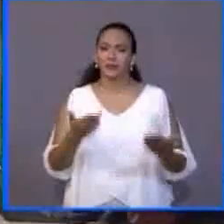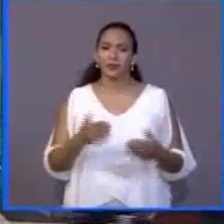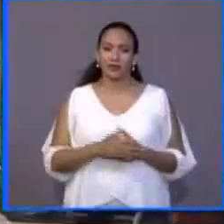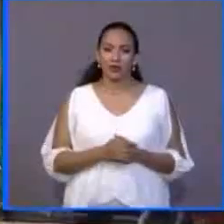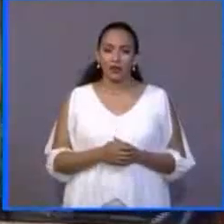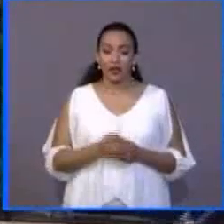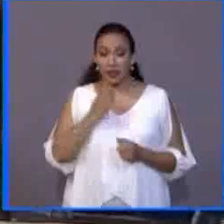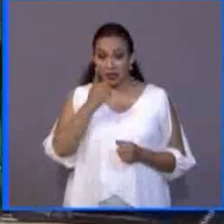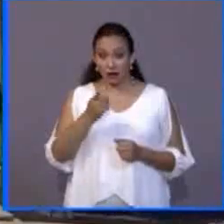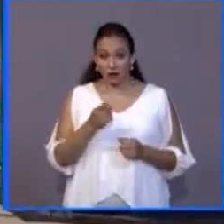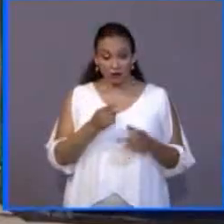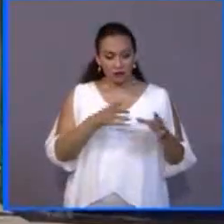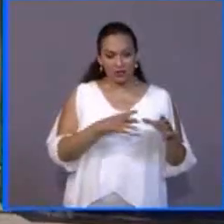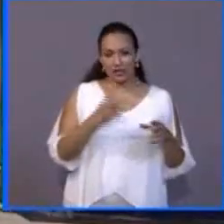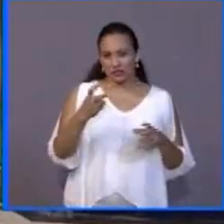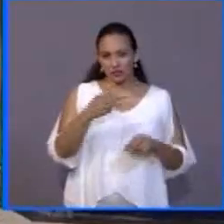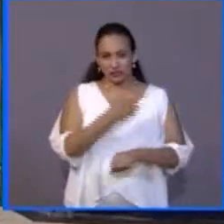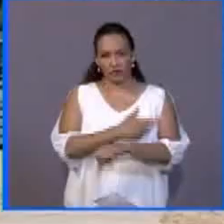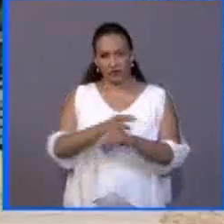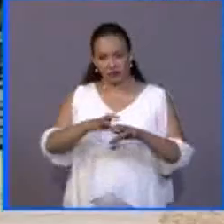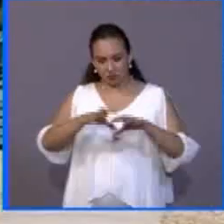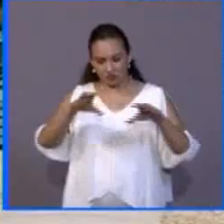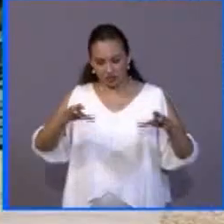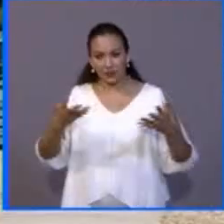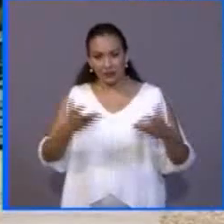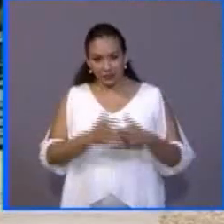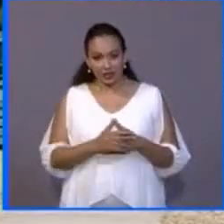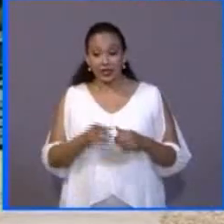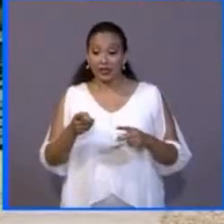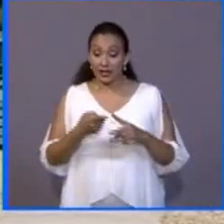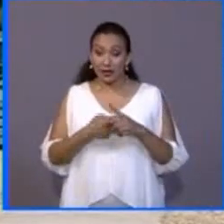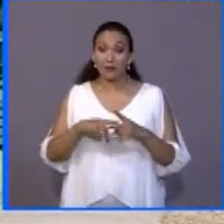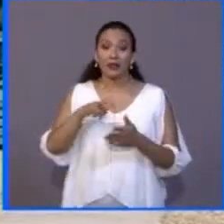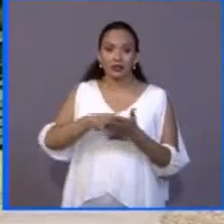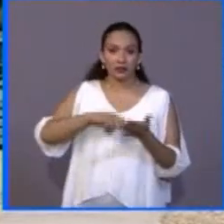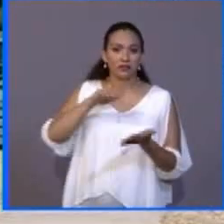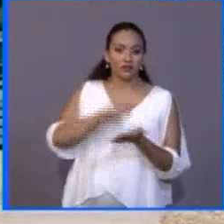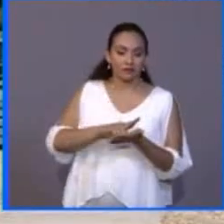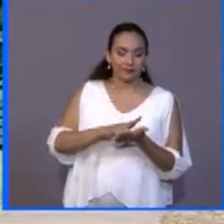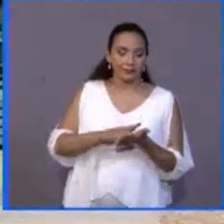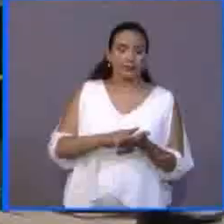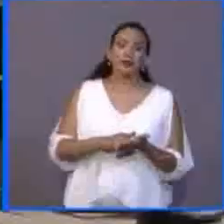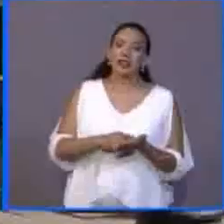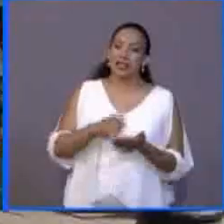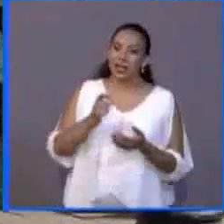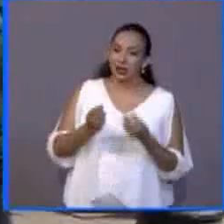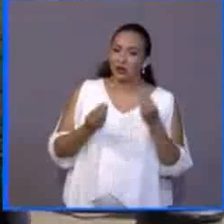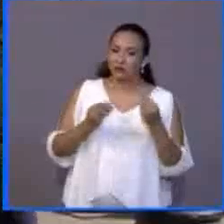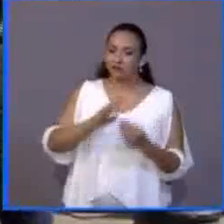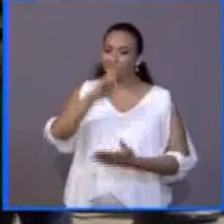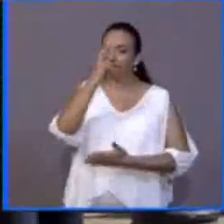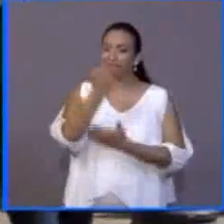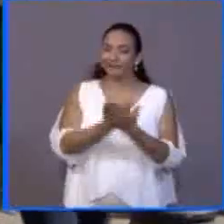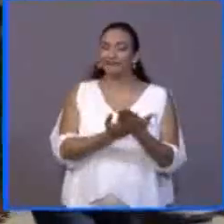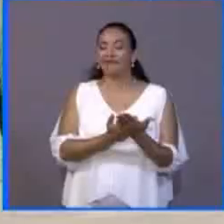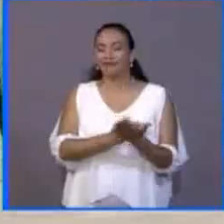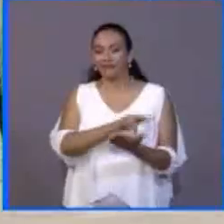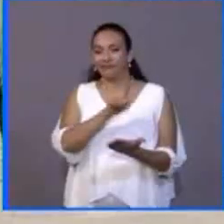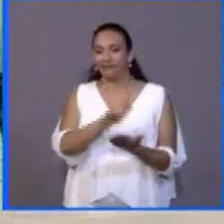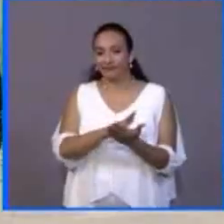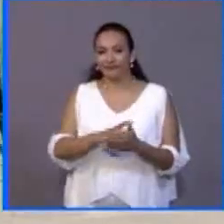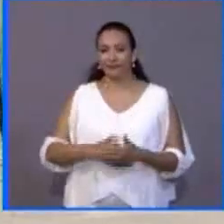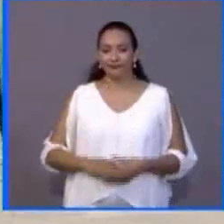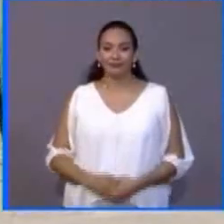Pleno descartó que durante el proceso legislativo que dio origen a la aprobación de la reforma se hayan cometido violaciones de carácter